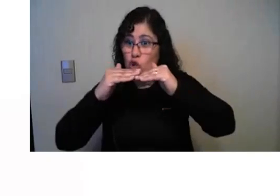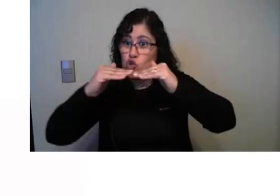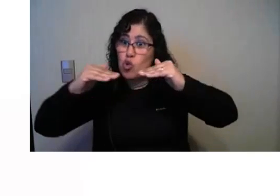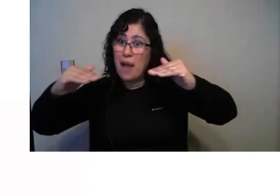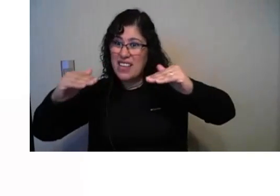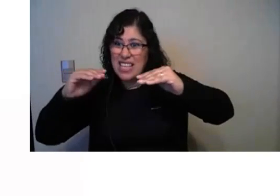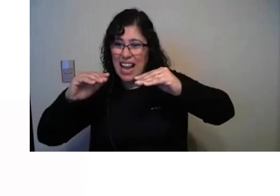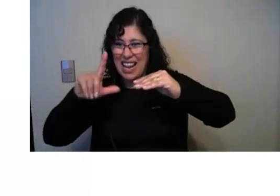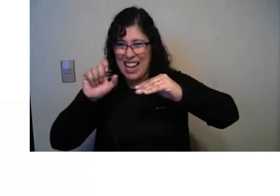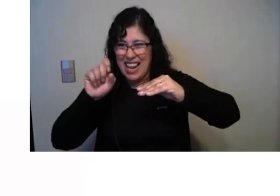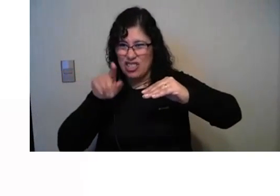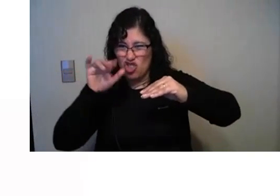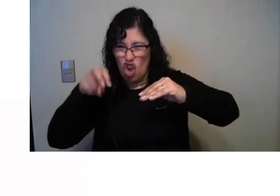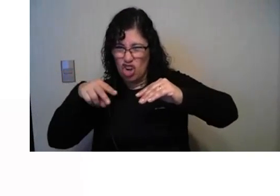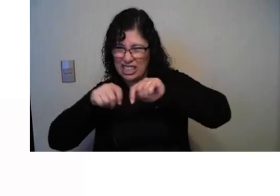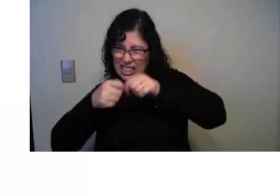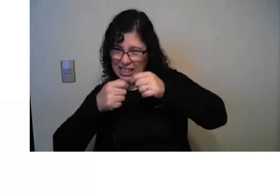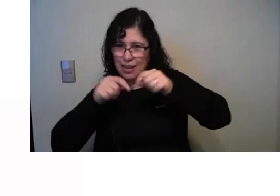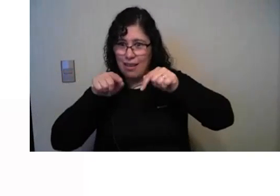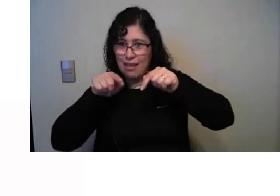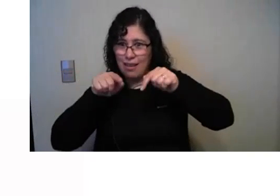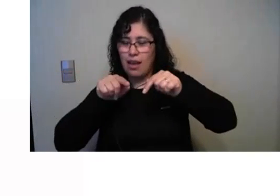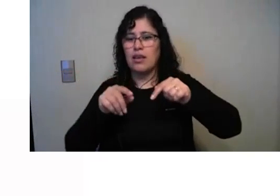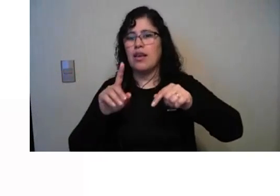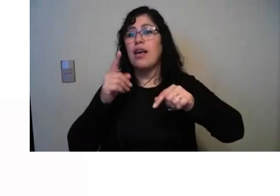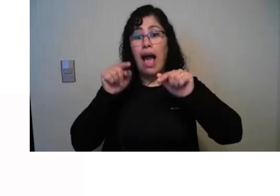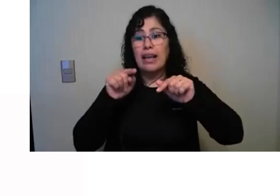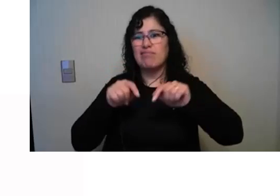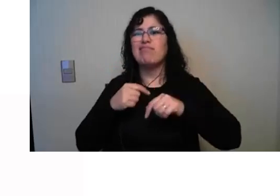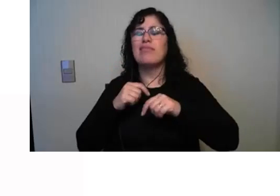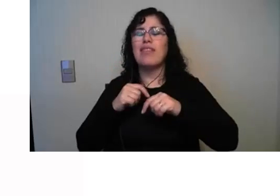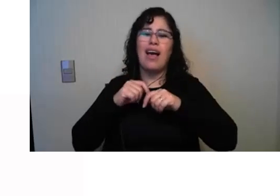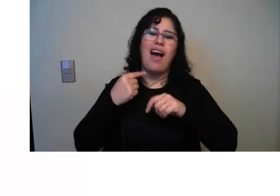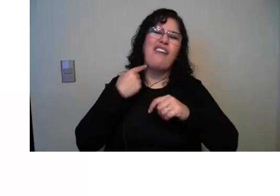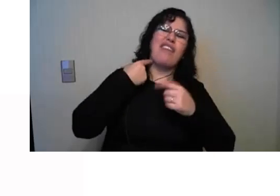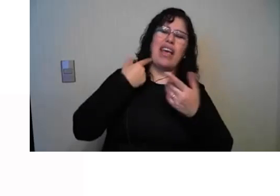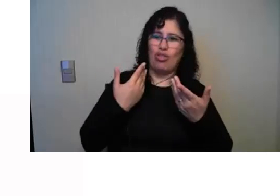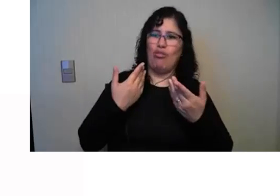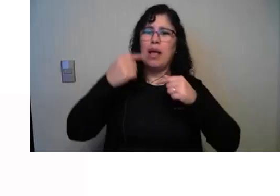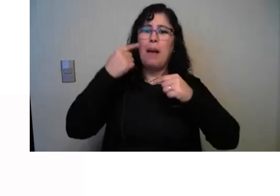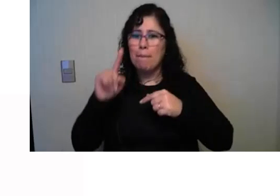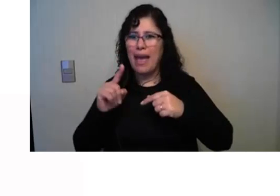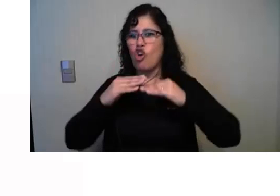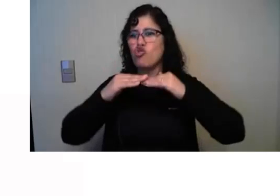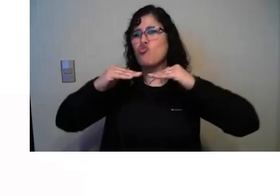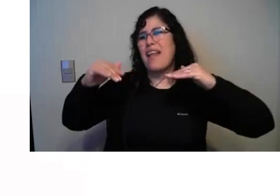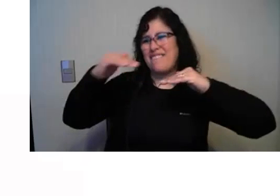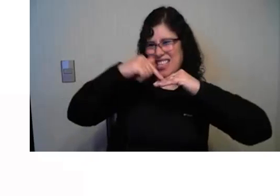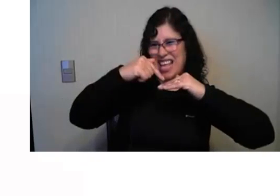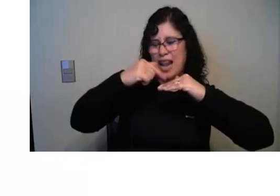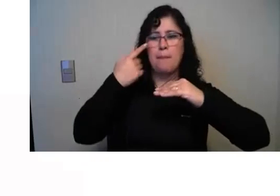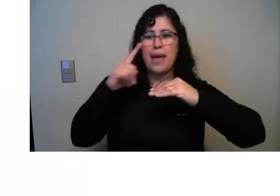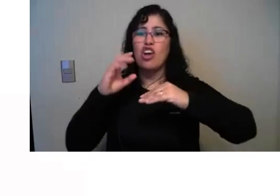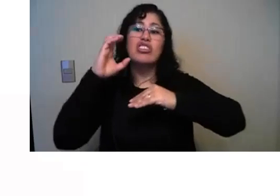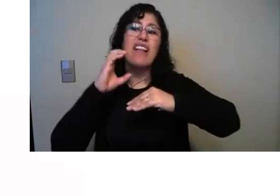la pérdida de sensibilidad a nivel torácico y cervical. Luego, en el cordón posterior, que corresponde